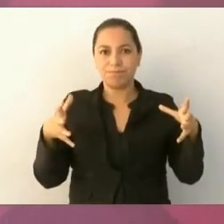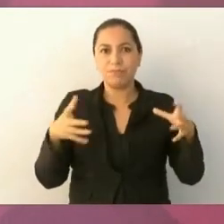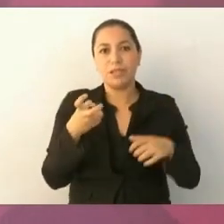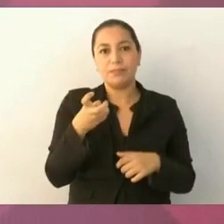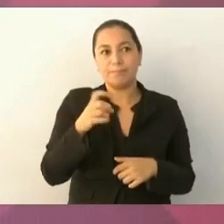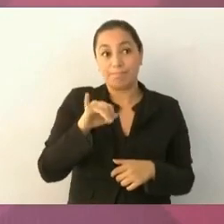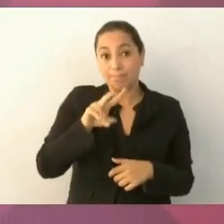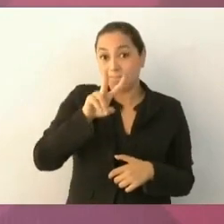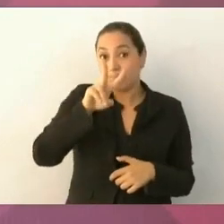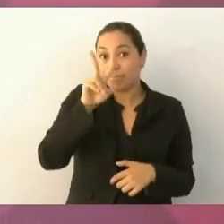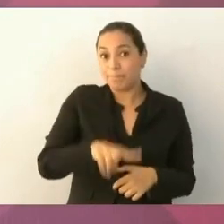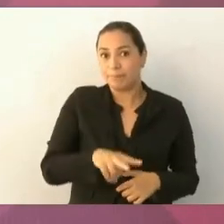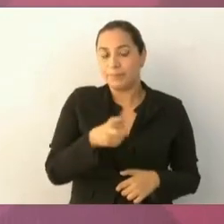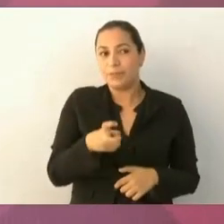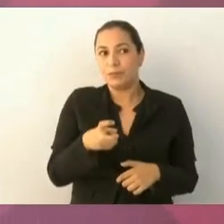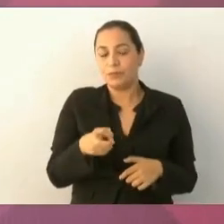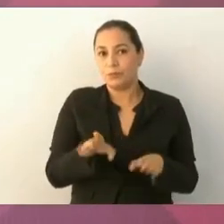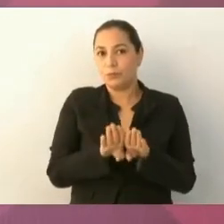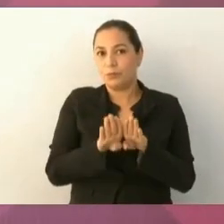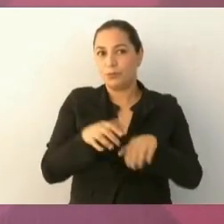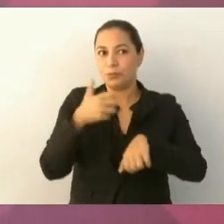es una cantidad considerable